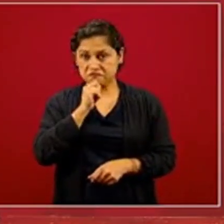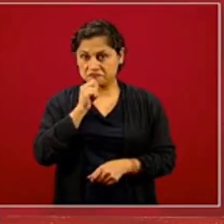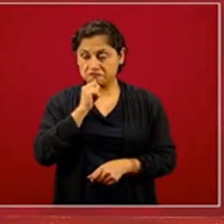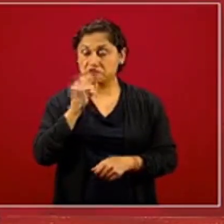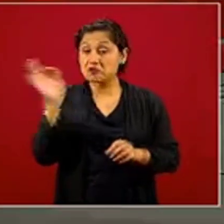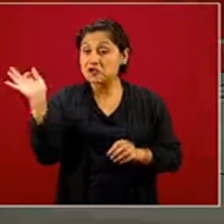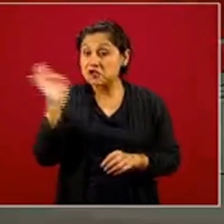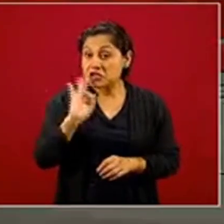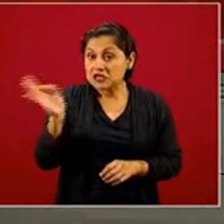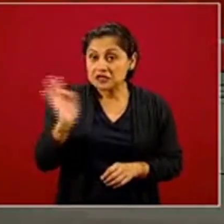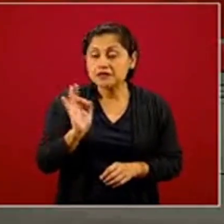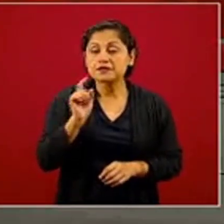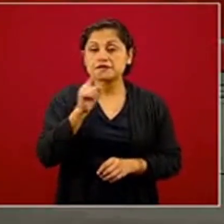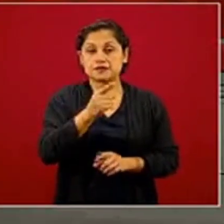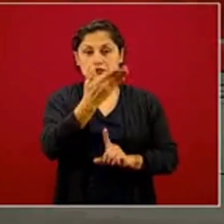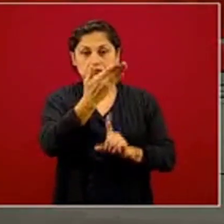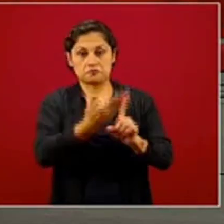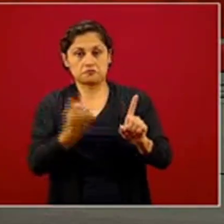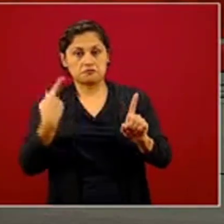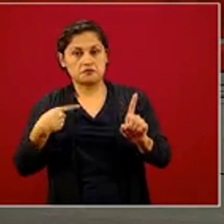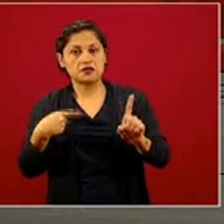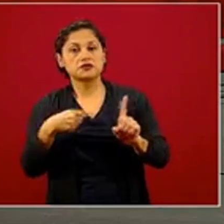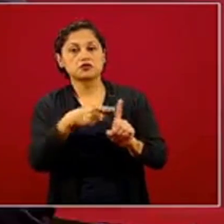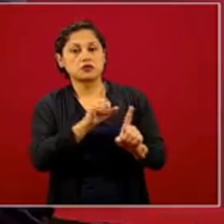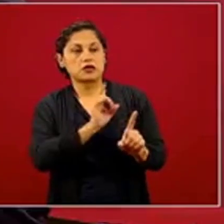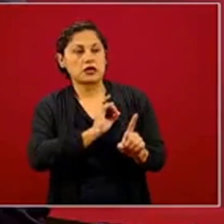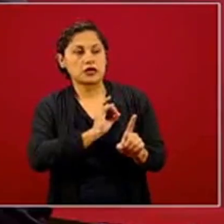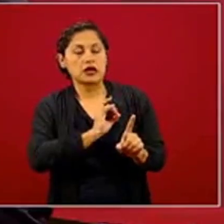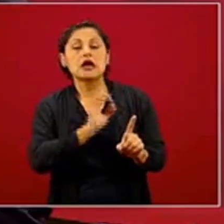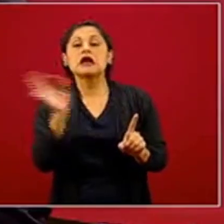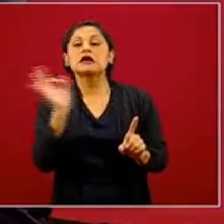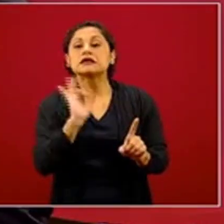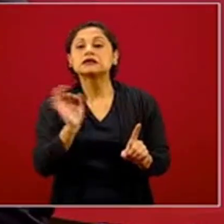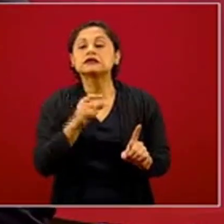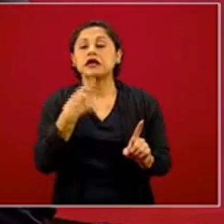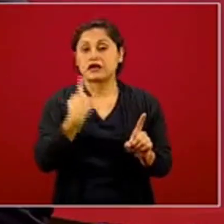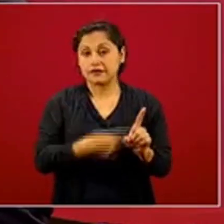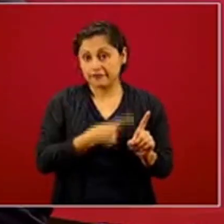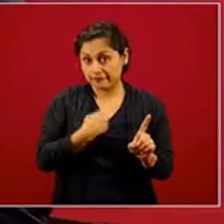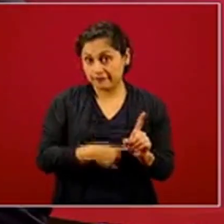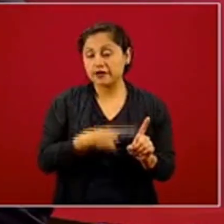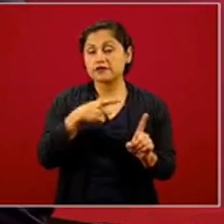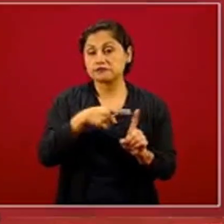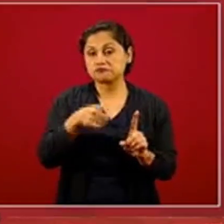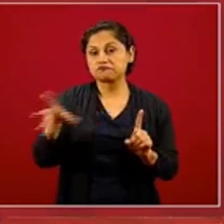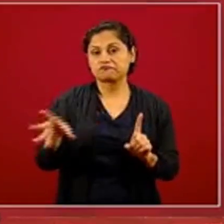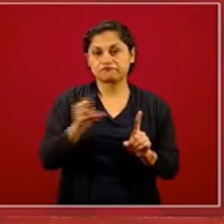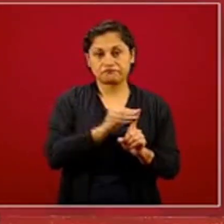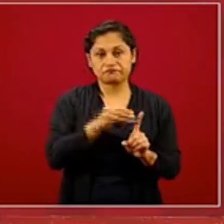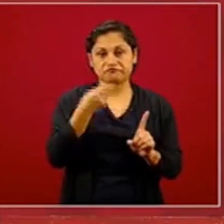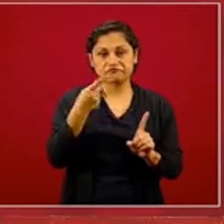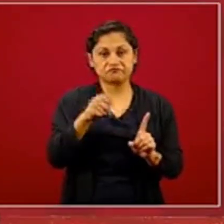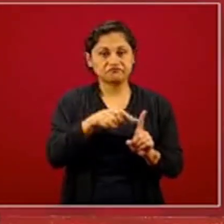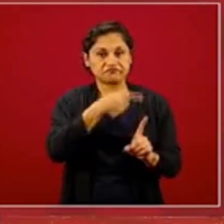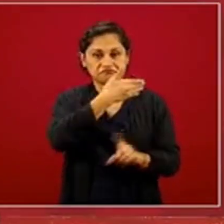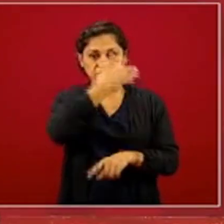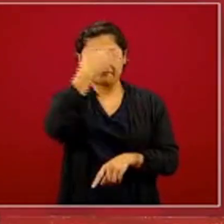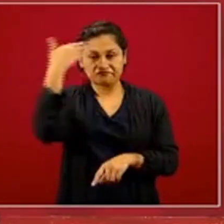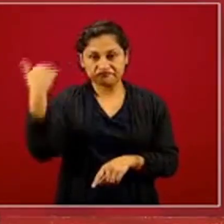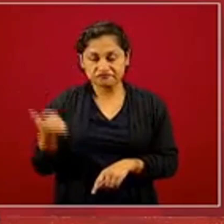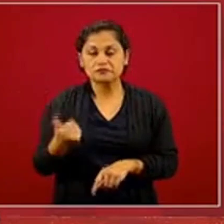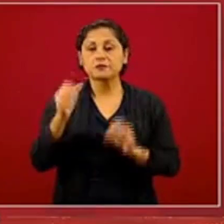probabilidad ciertamente menor, pero existe, de contagio por parte de quien todavía no tiene síntomas o quien nunca